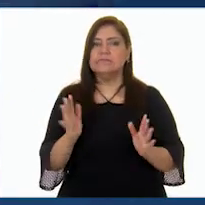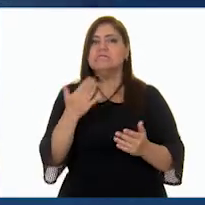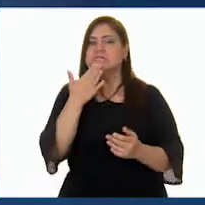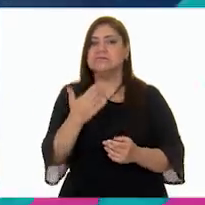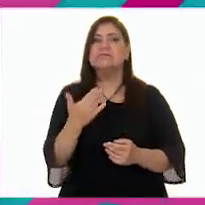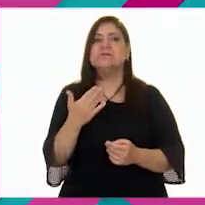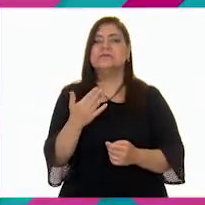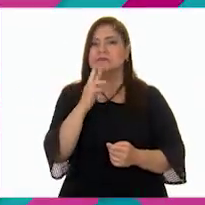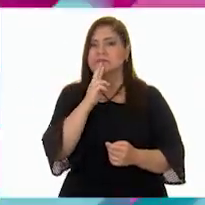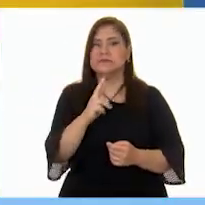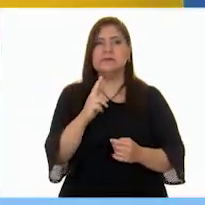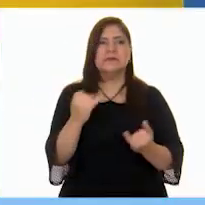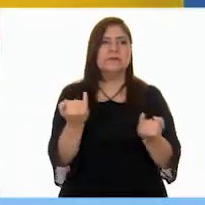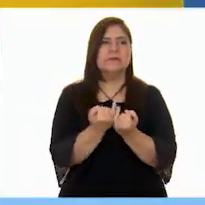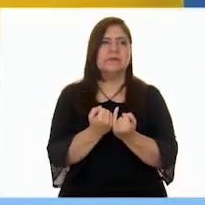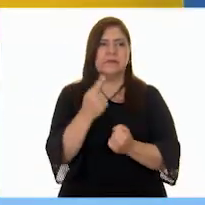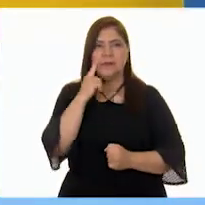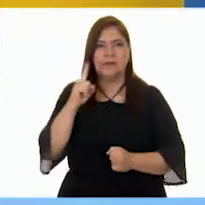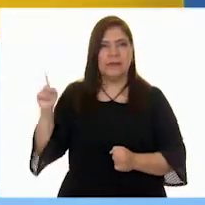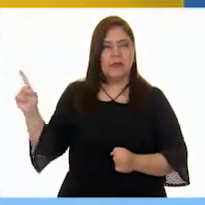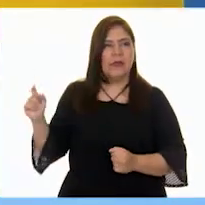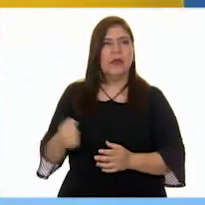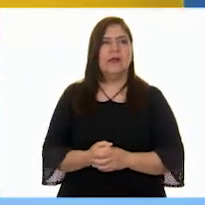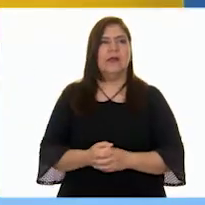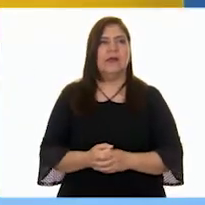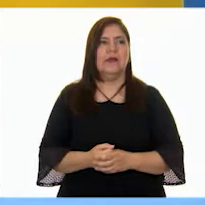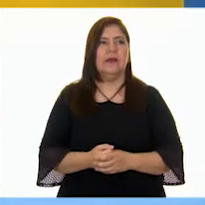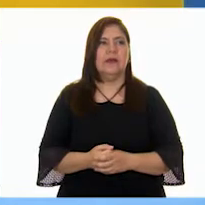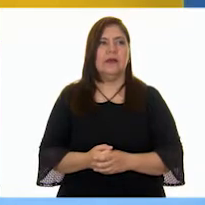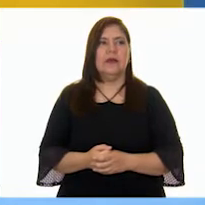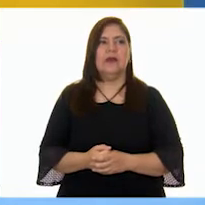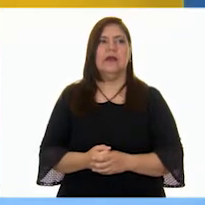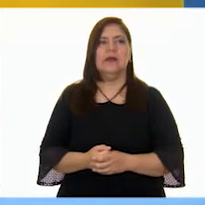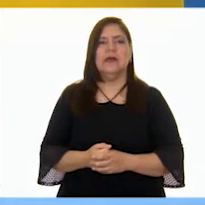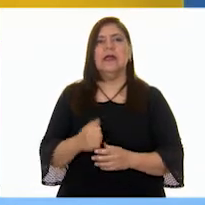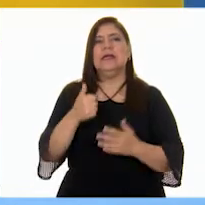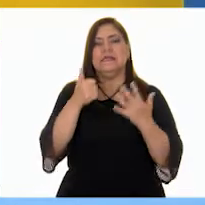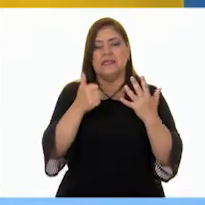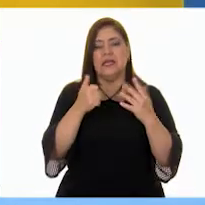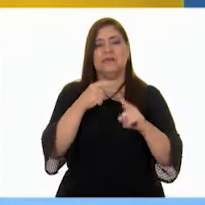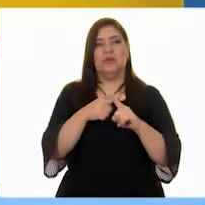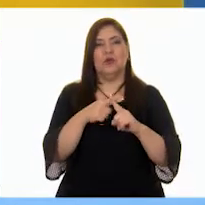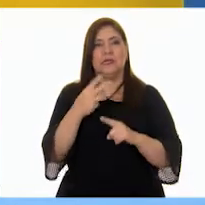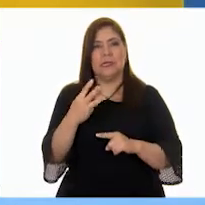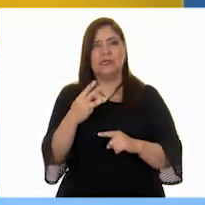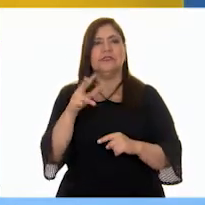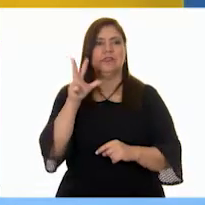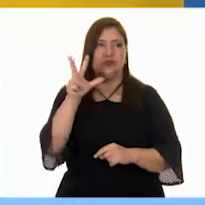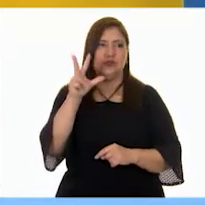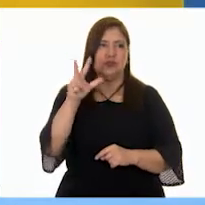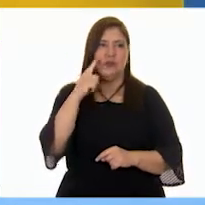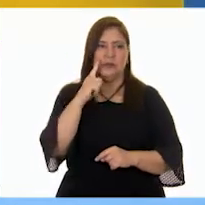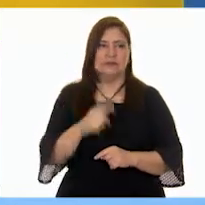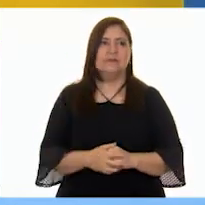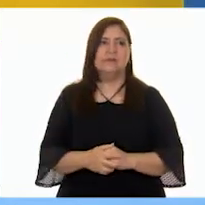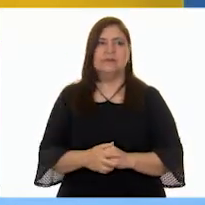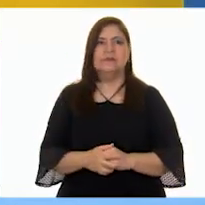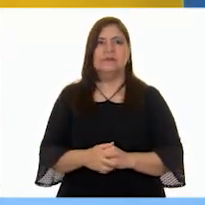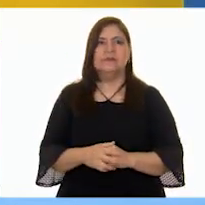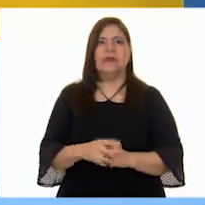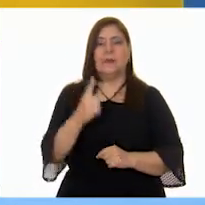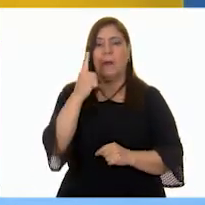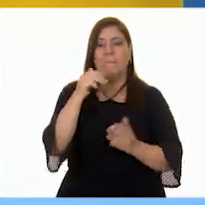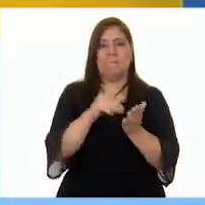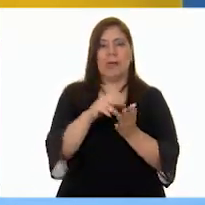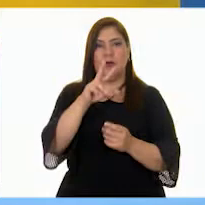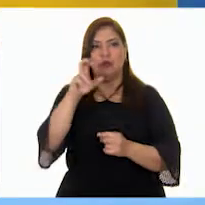igual. Recuerden que esto se queda aquí como 4. 6 por 3, 18. Muy bien. Y le añadimos